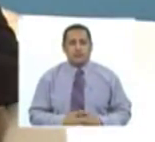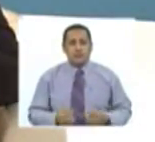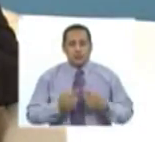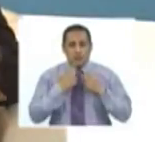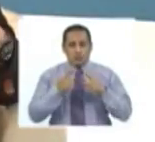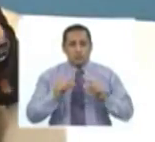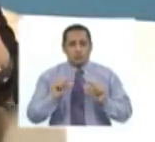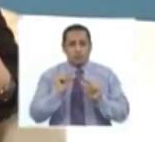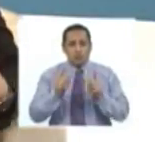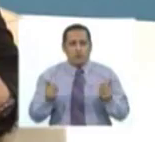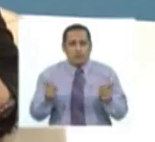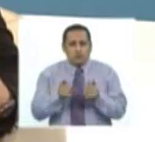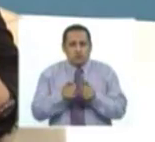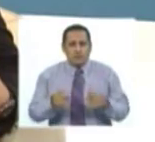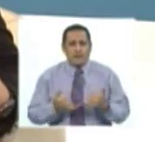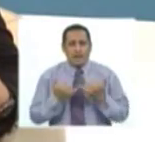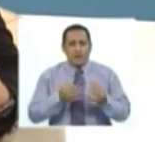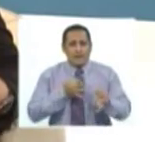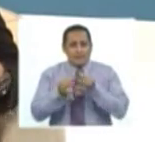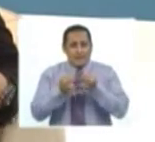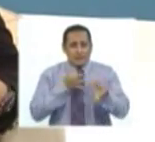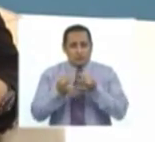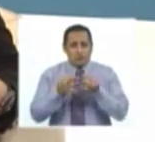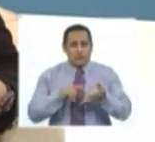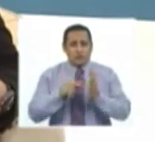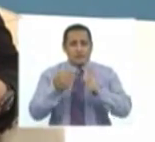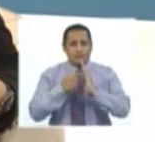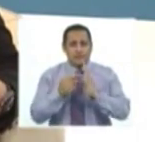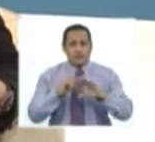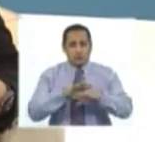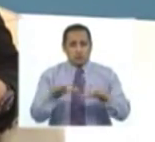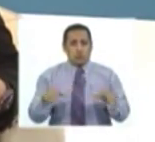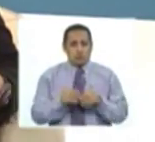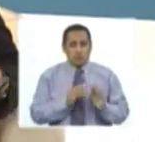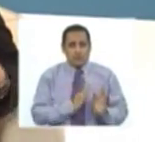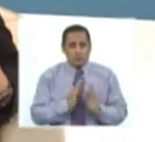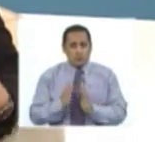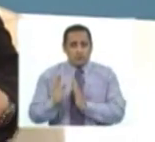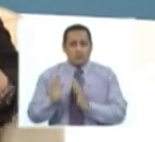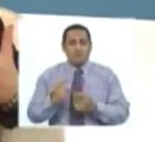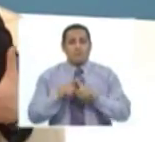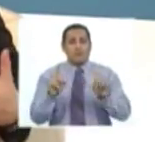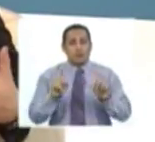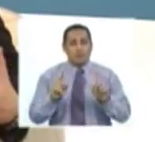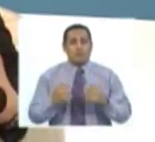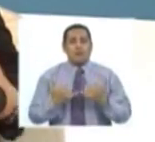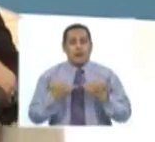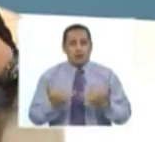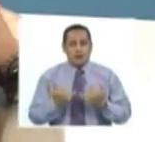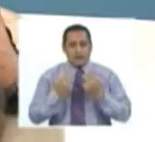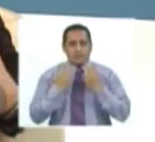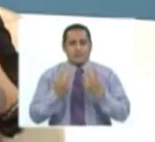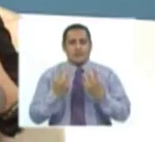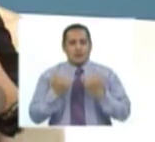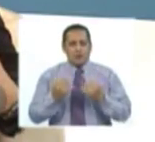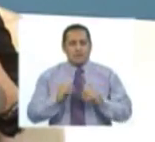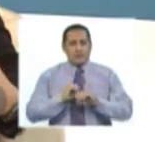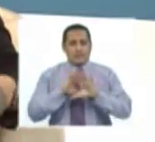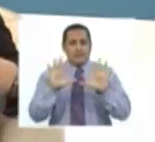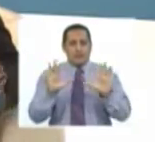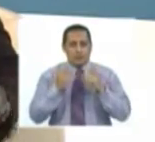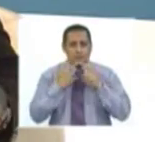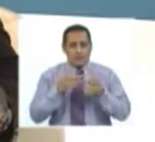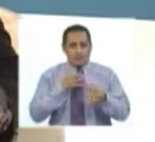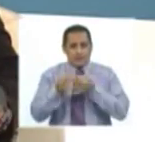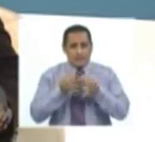Ese era un poco el resumen de lo que trata el debido proceso, pero para caer un poco más en